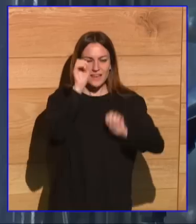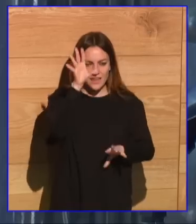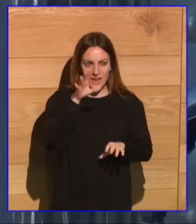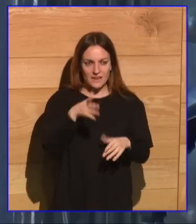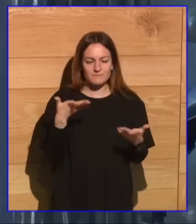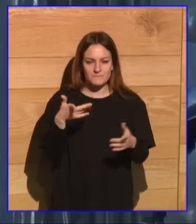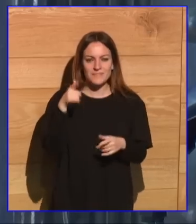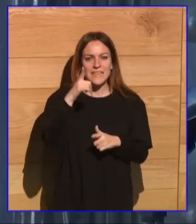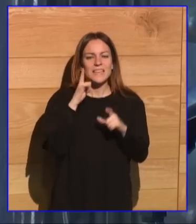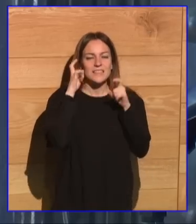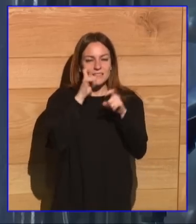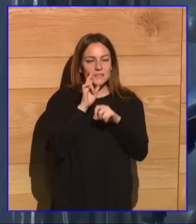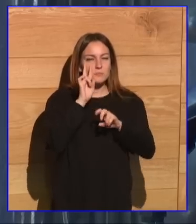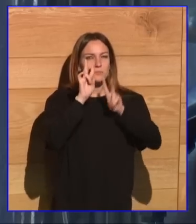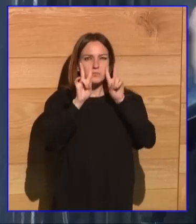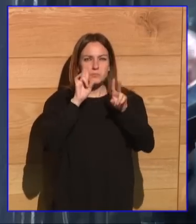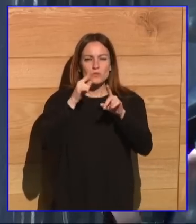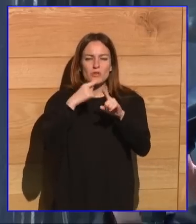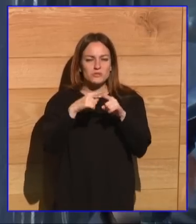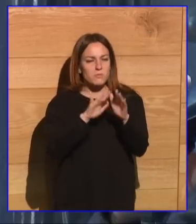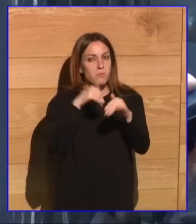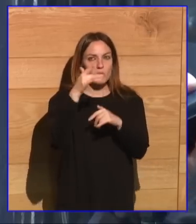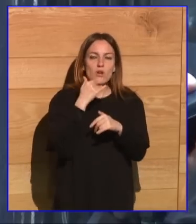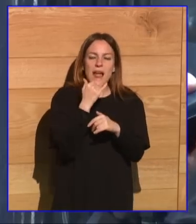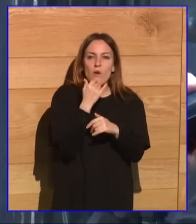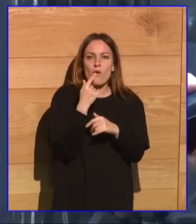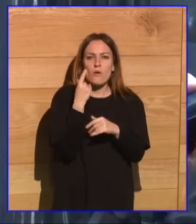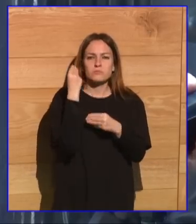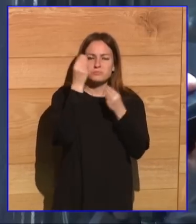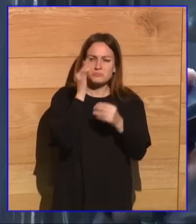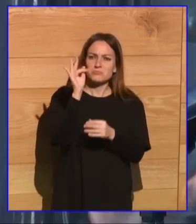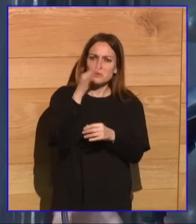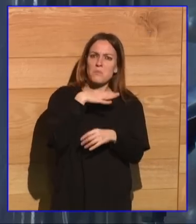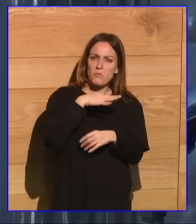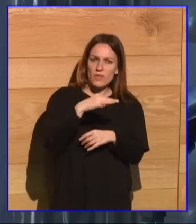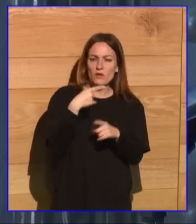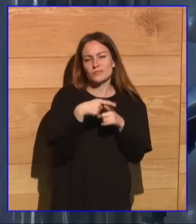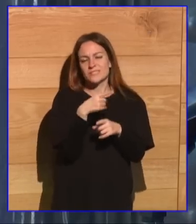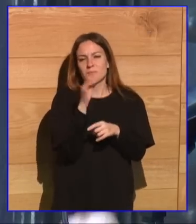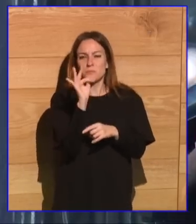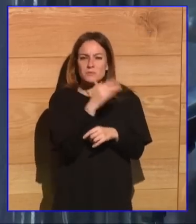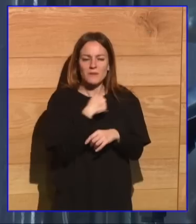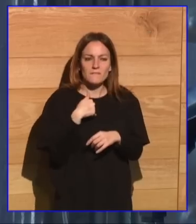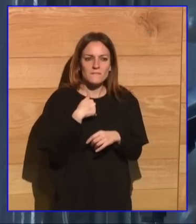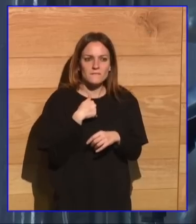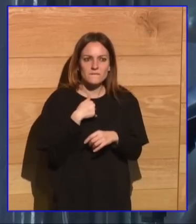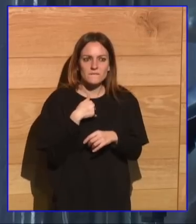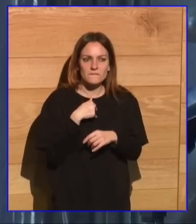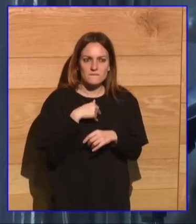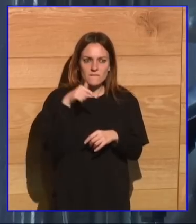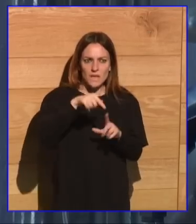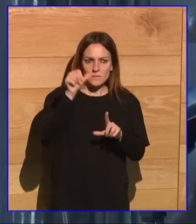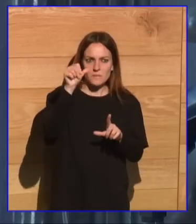hacia afuera con cierto optimismo o con la posibilidad de que las cosas salgan bien. Y la atmósfera de esta peli